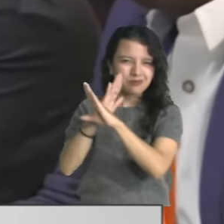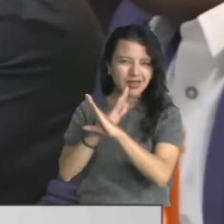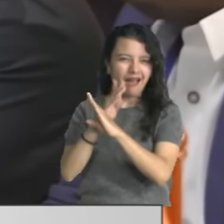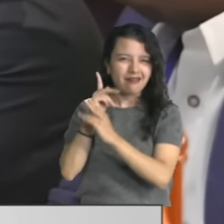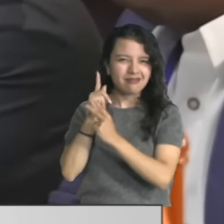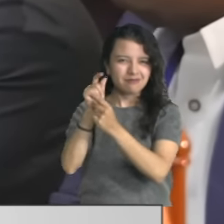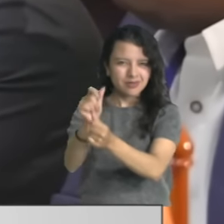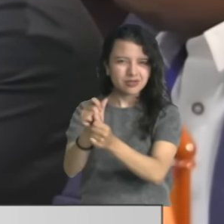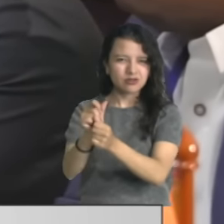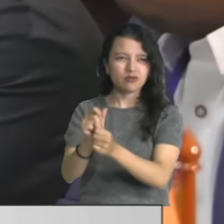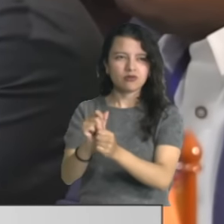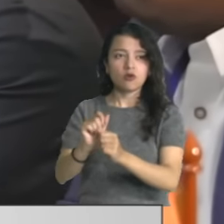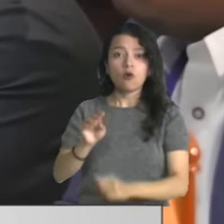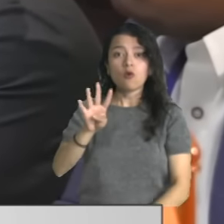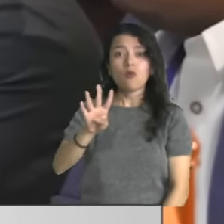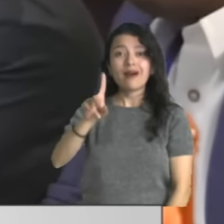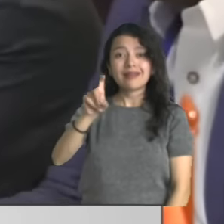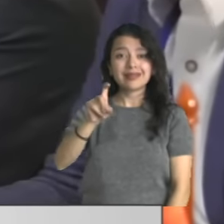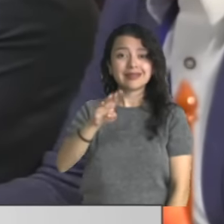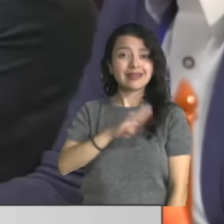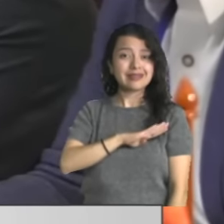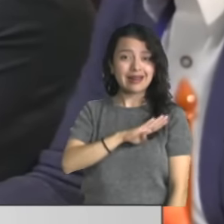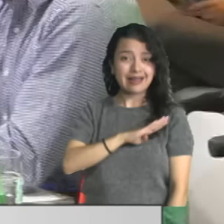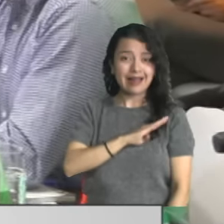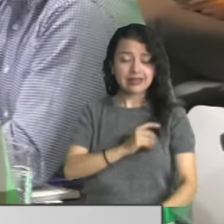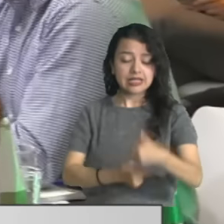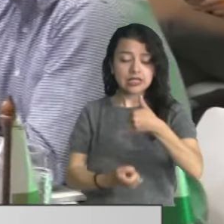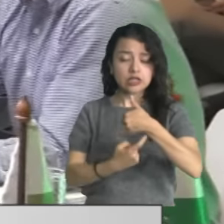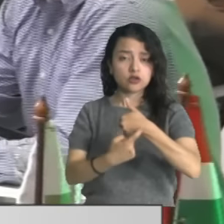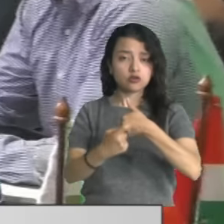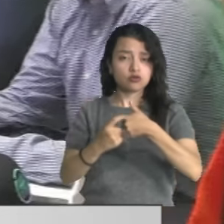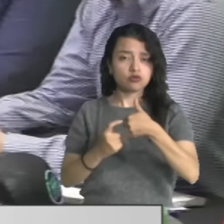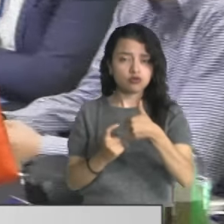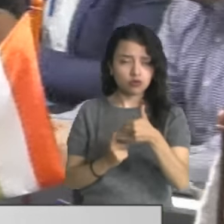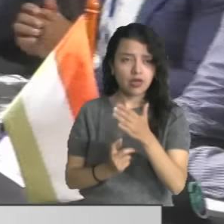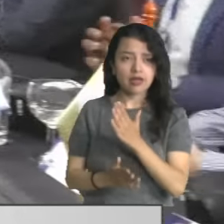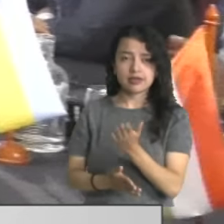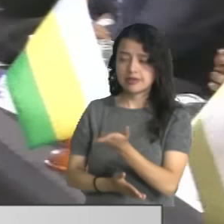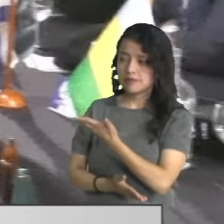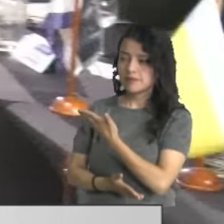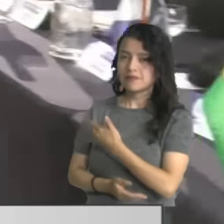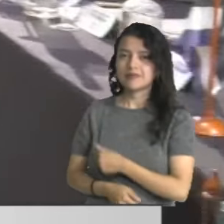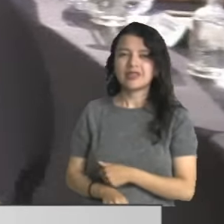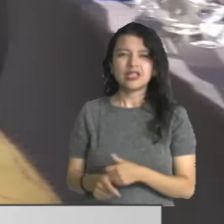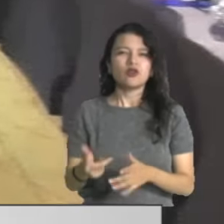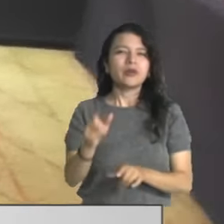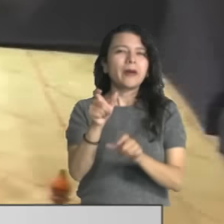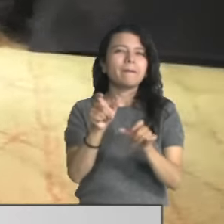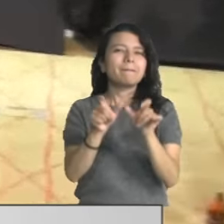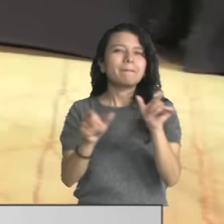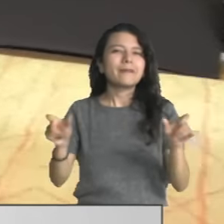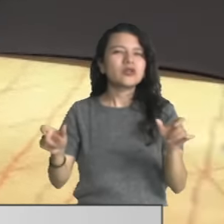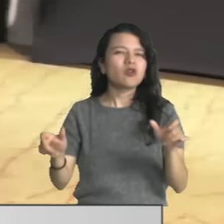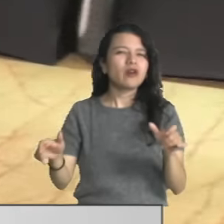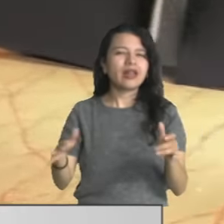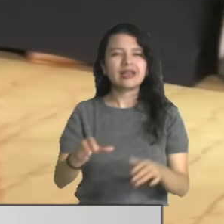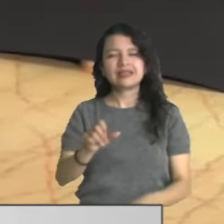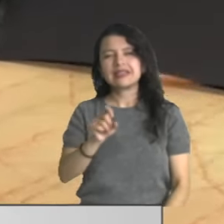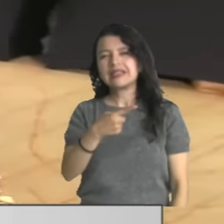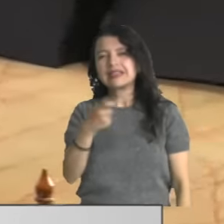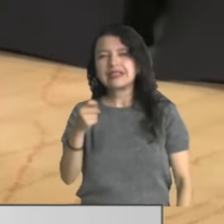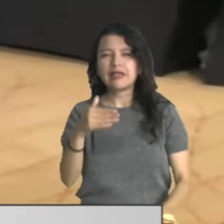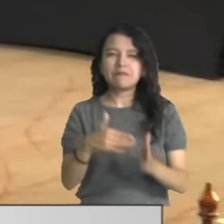nacional con 46 alcaldes de las ciudades intermedias. Son aquellas ciudades que tienen más de 100.000 habitantes, como